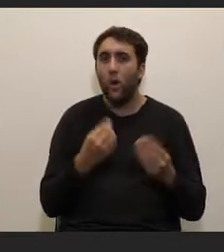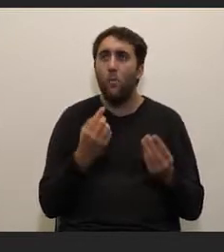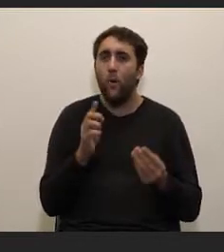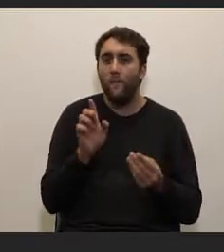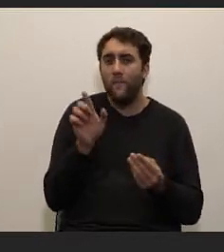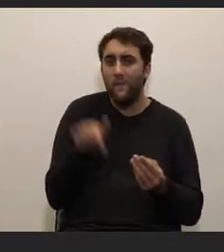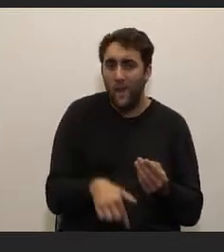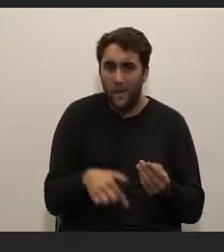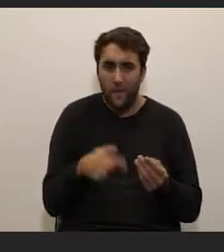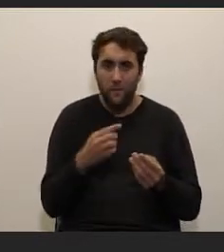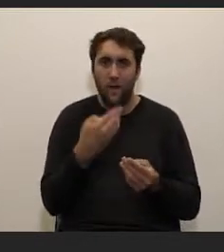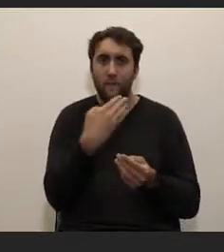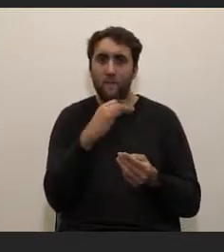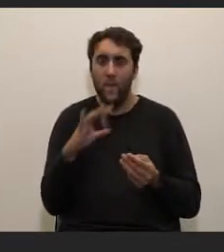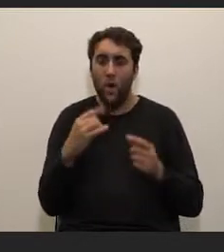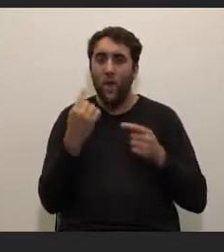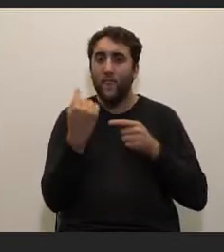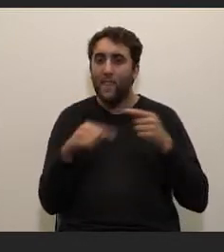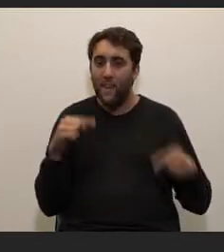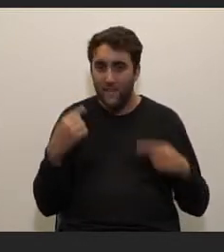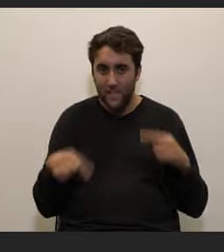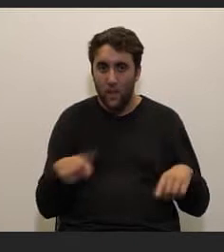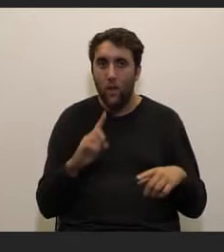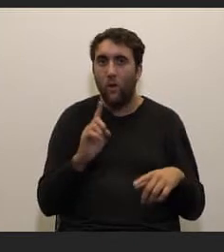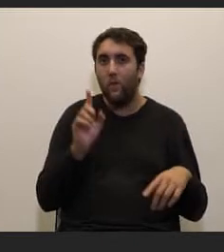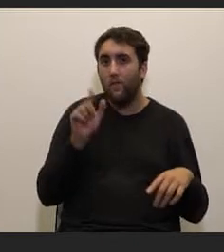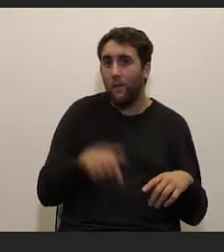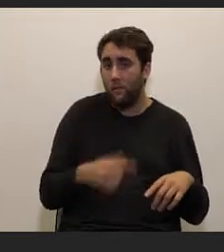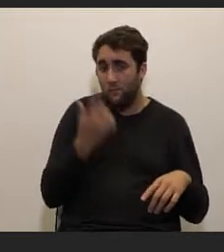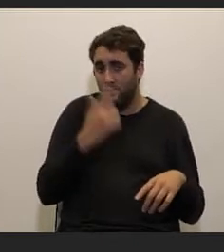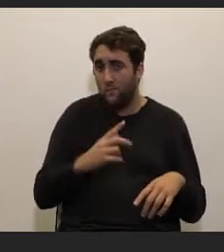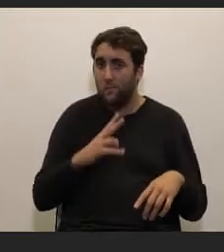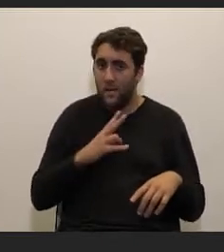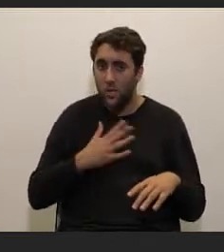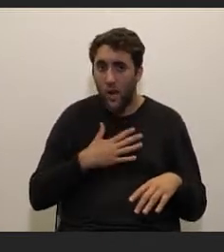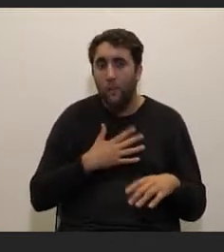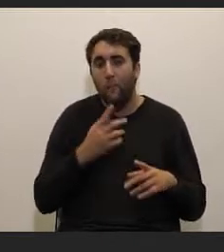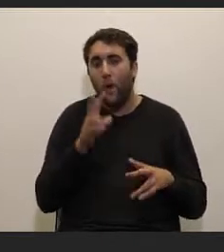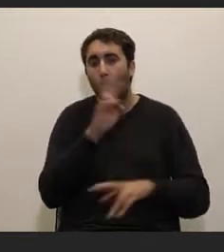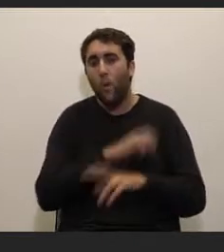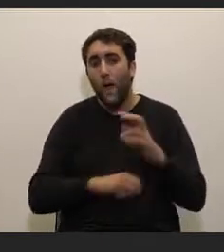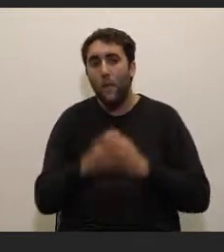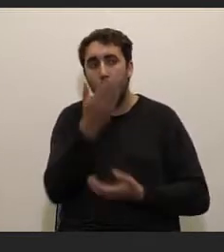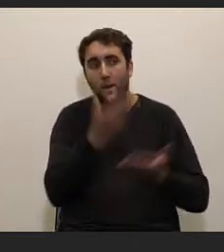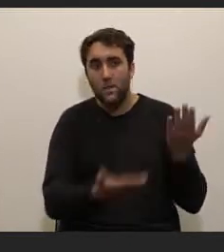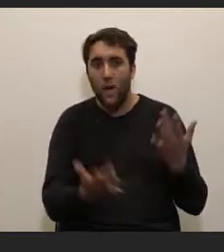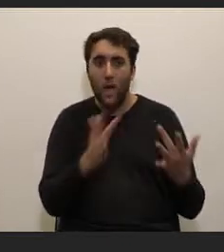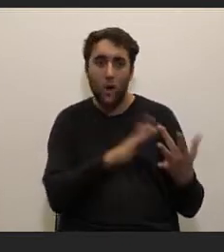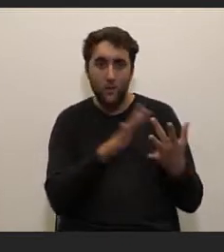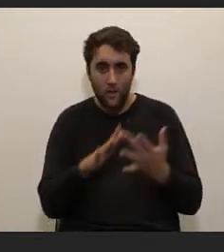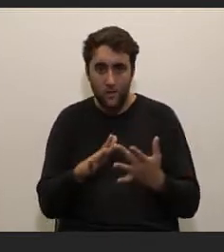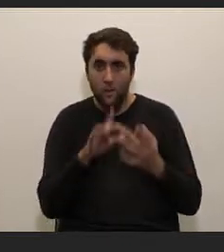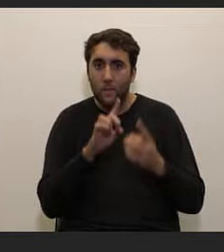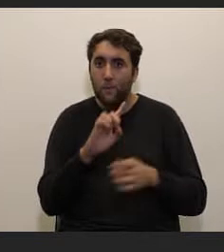surge un poco. Biodiversidad es una iniciativa un poco personal, pero buscando la colaboración de personas,